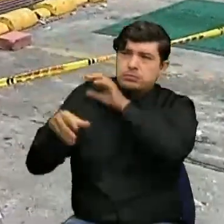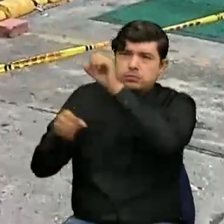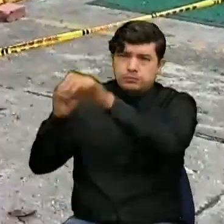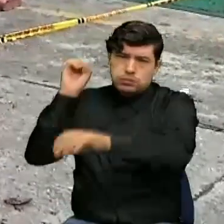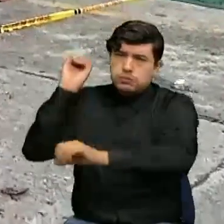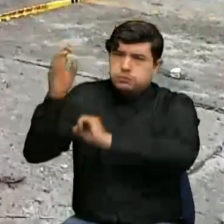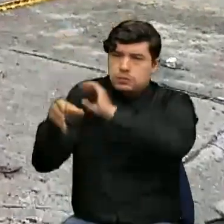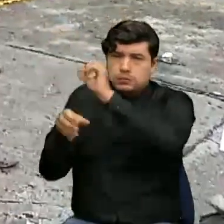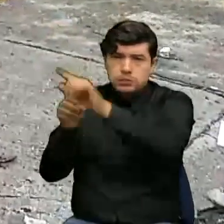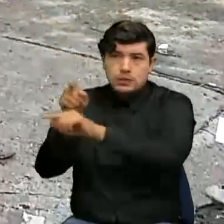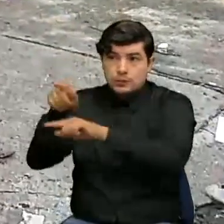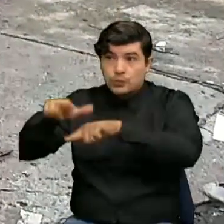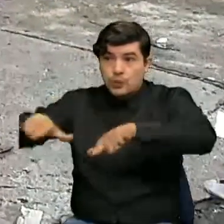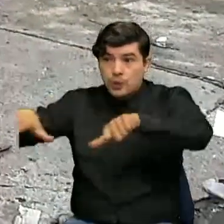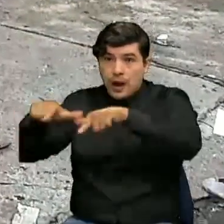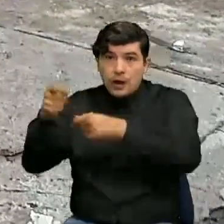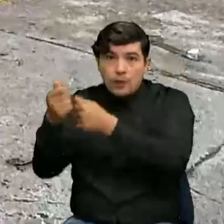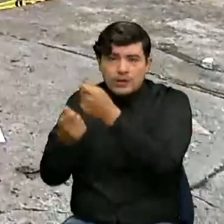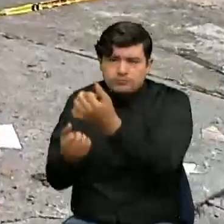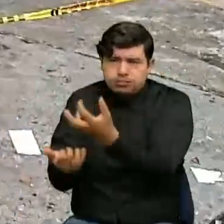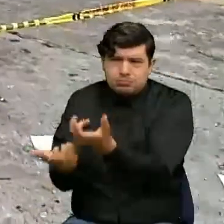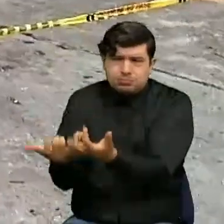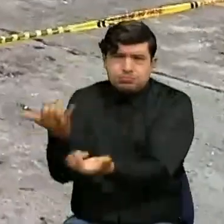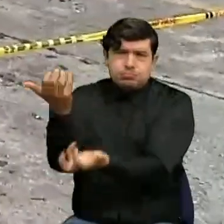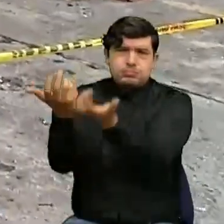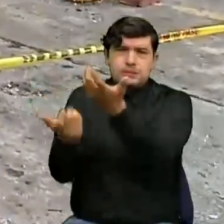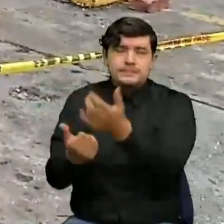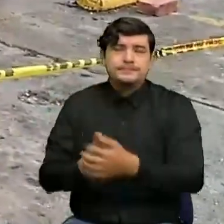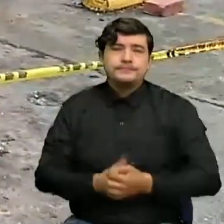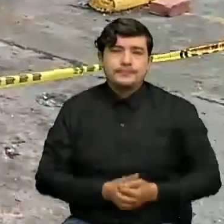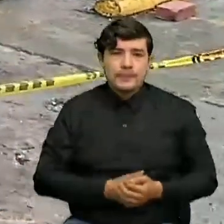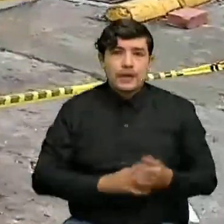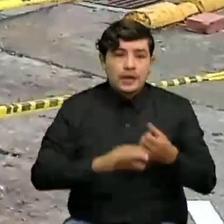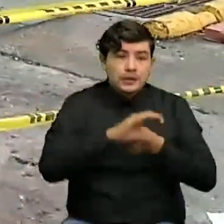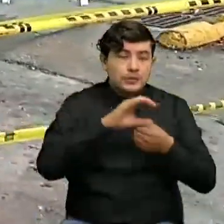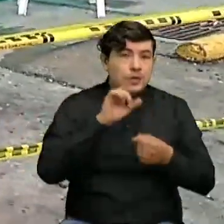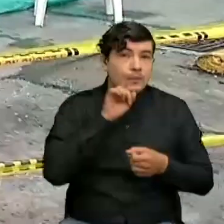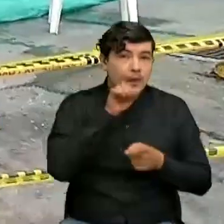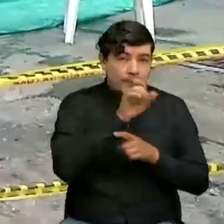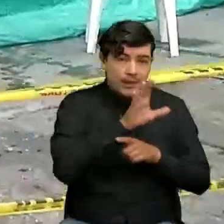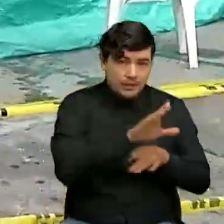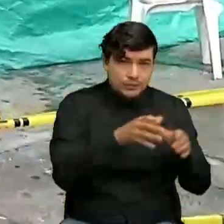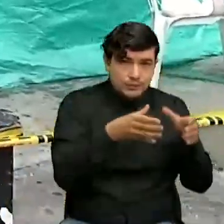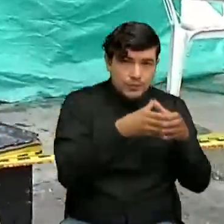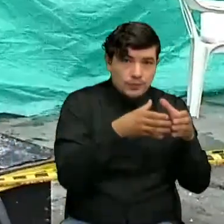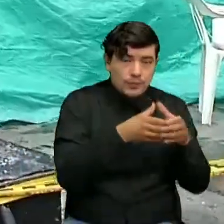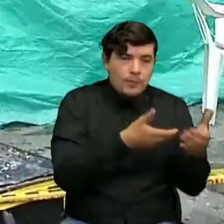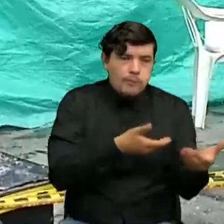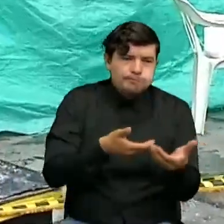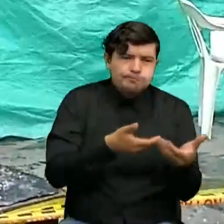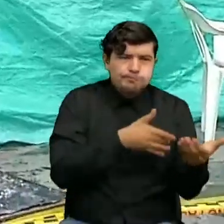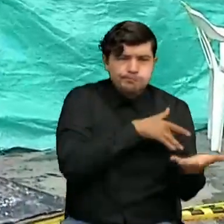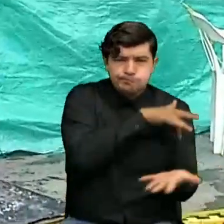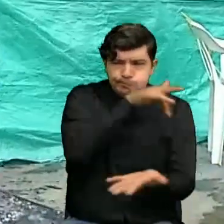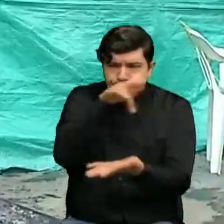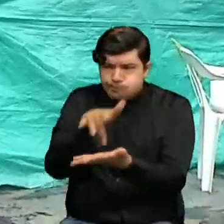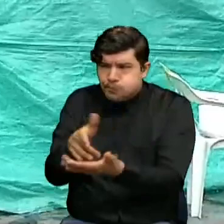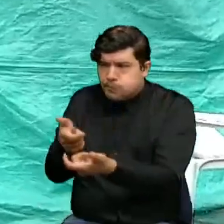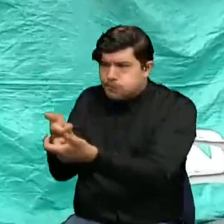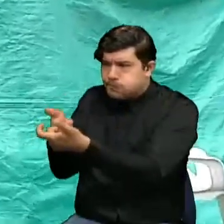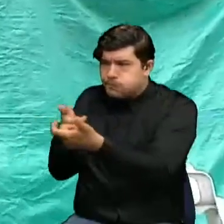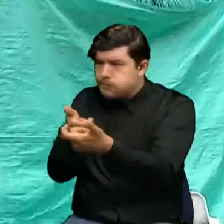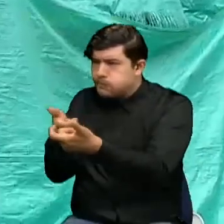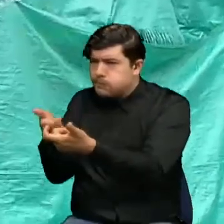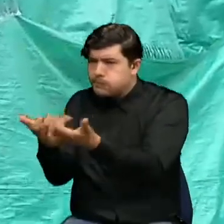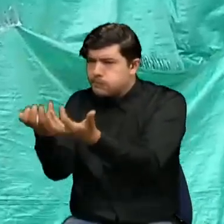incineraron parte del establecimiento comercial. El cuerpo de bomberos de la ciudad de Bucaramanga tuvo que intervenir para sofocar las